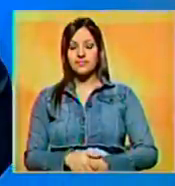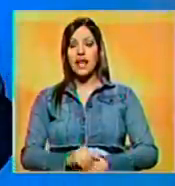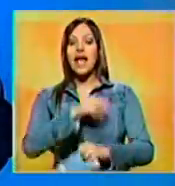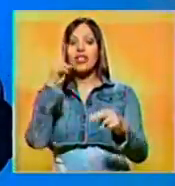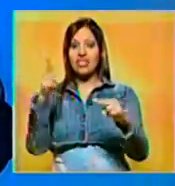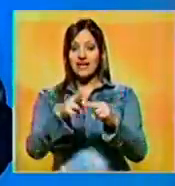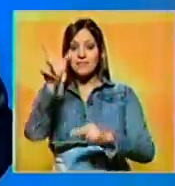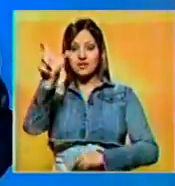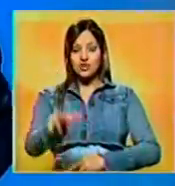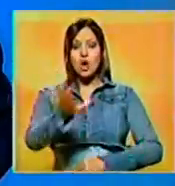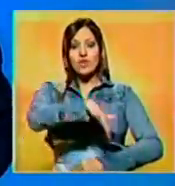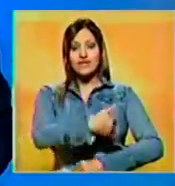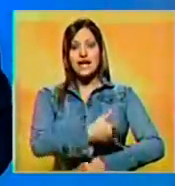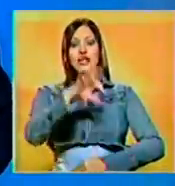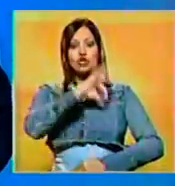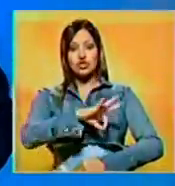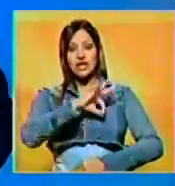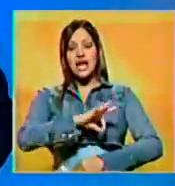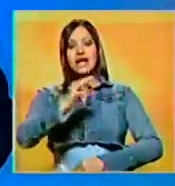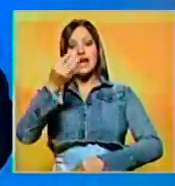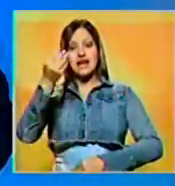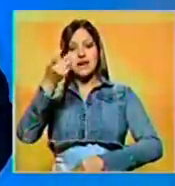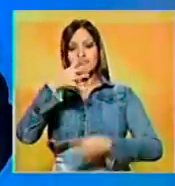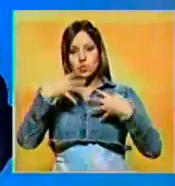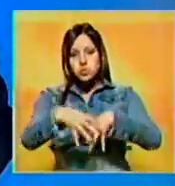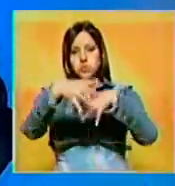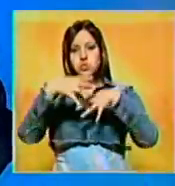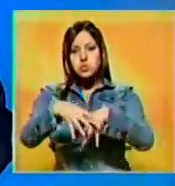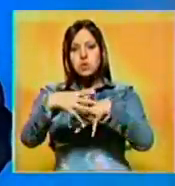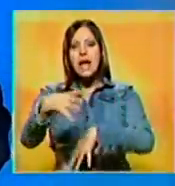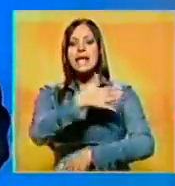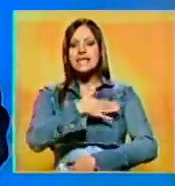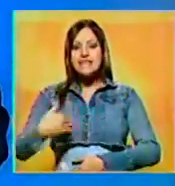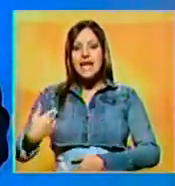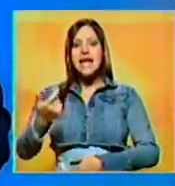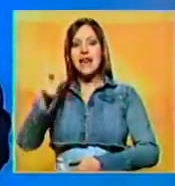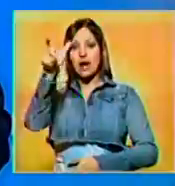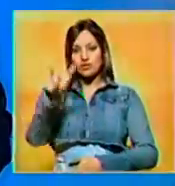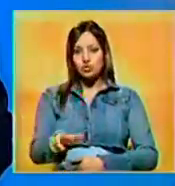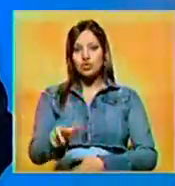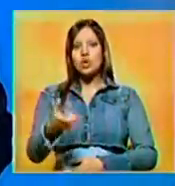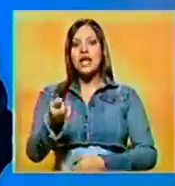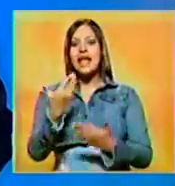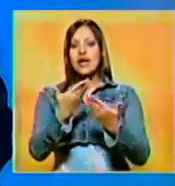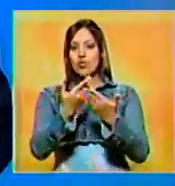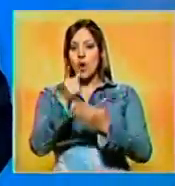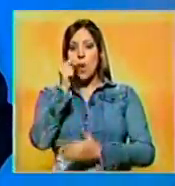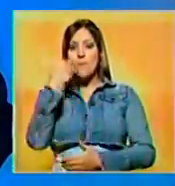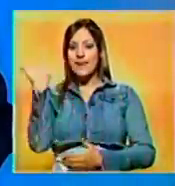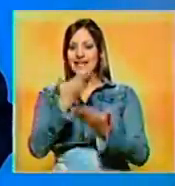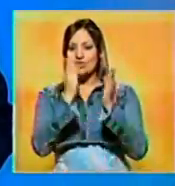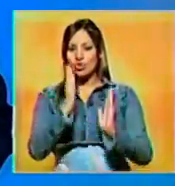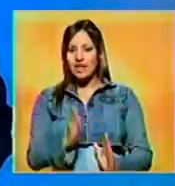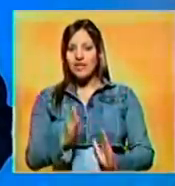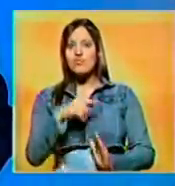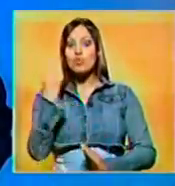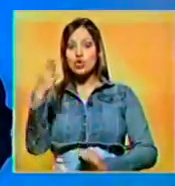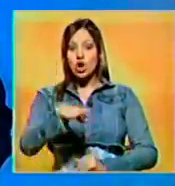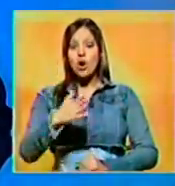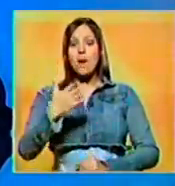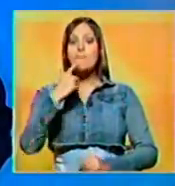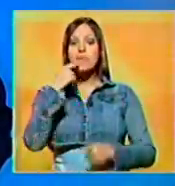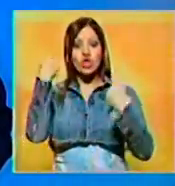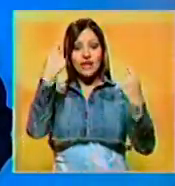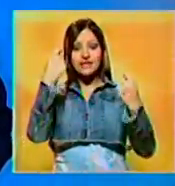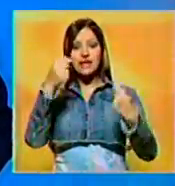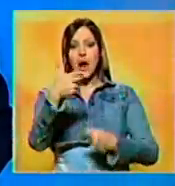En Táchira, universitarios y sociedad civil marcharon para exigir justicia por el estudiante de la UNED asesinado de un tiro en el pecho durante una